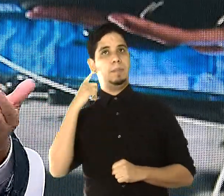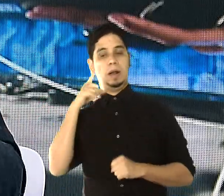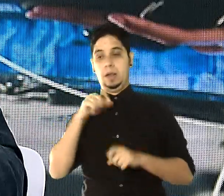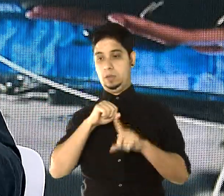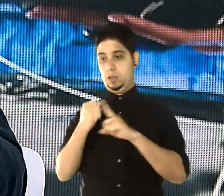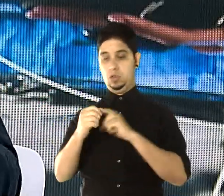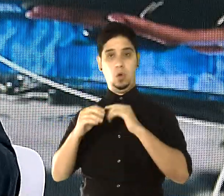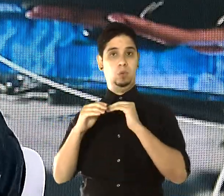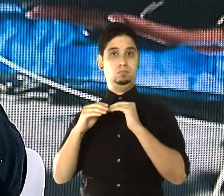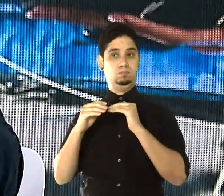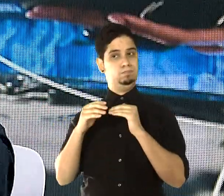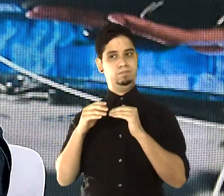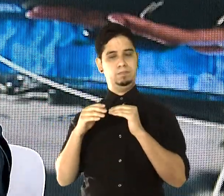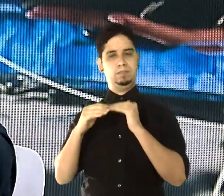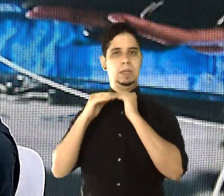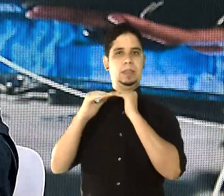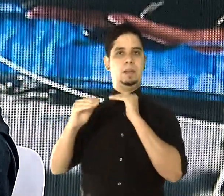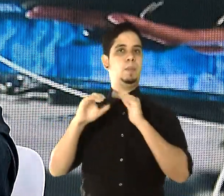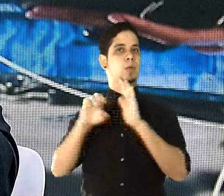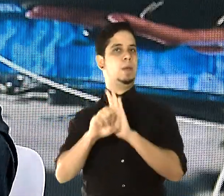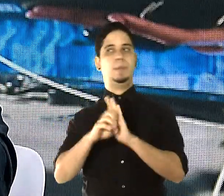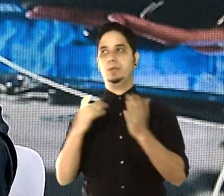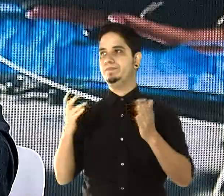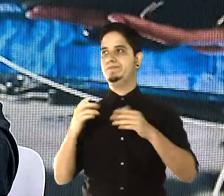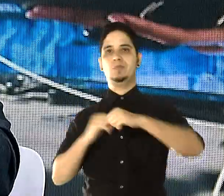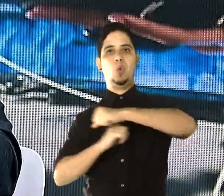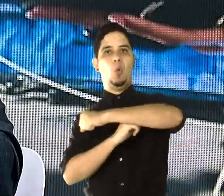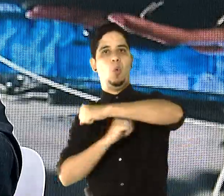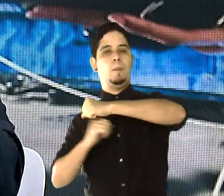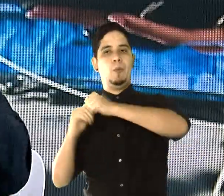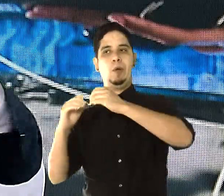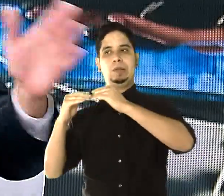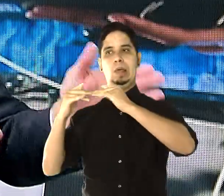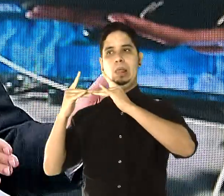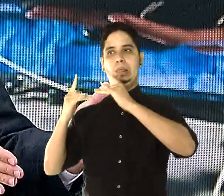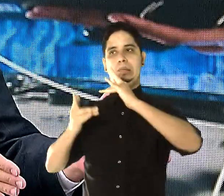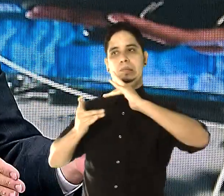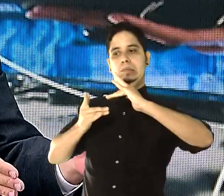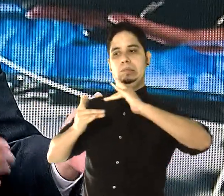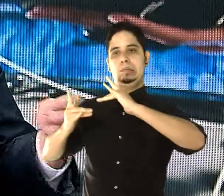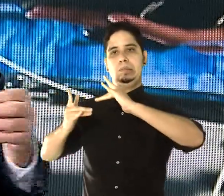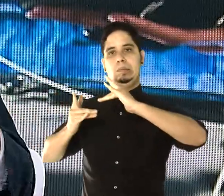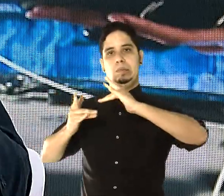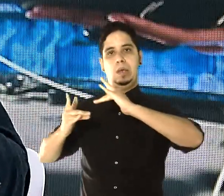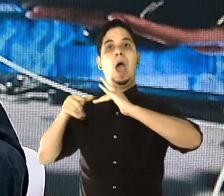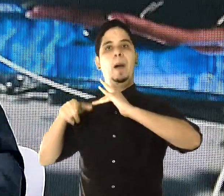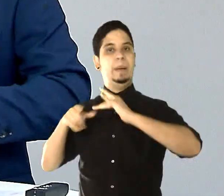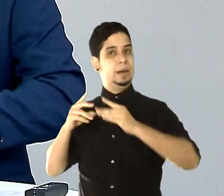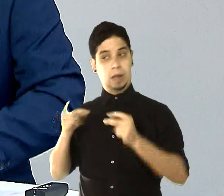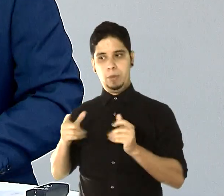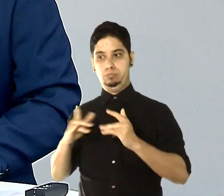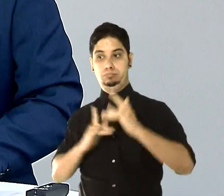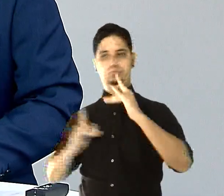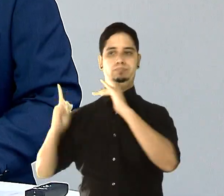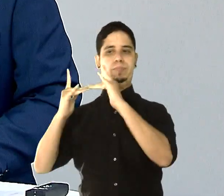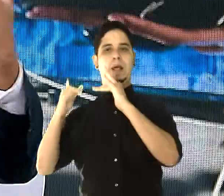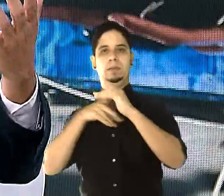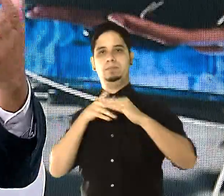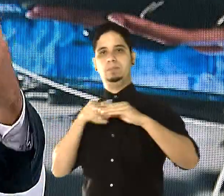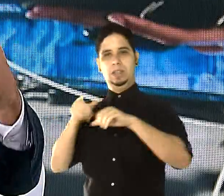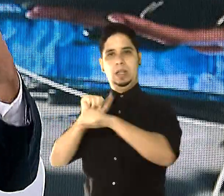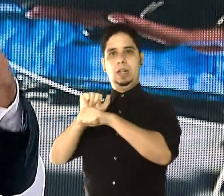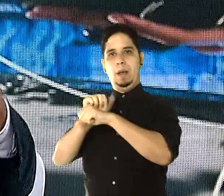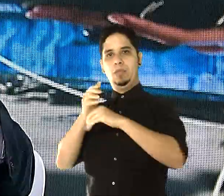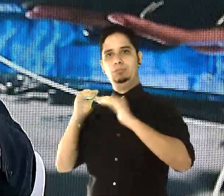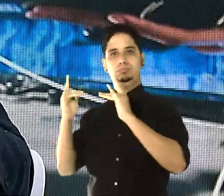Un puente que se cayó, que en lo que toma tiempo una reconstrucción que puede tomar años, había que hacer algo a corto plazo. Para dar un paso transitorio. Correcto. La red